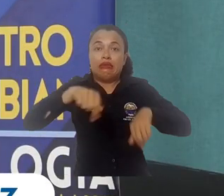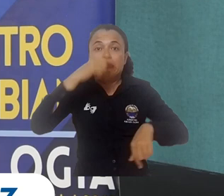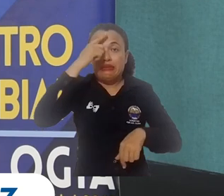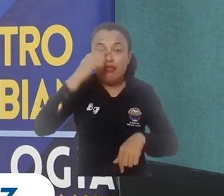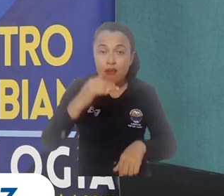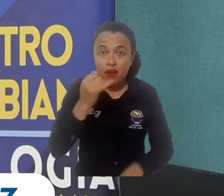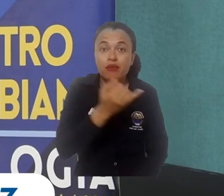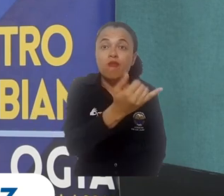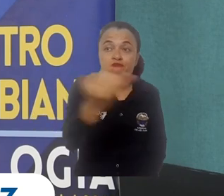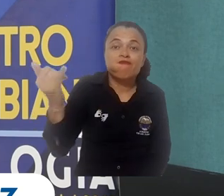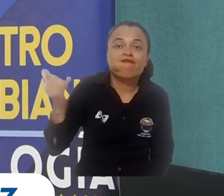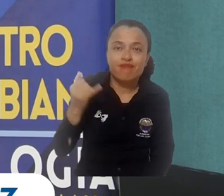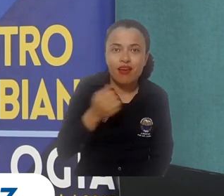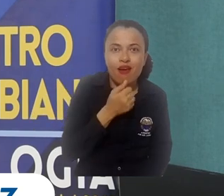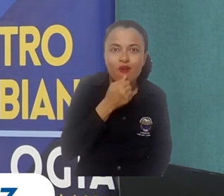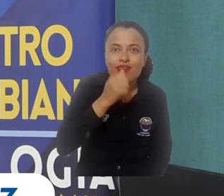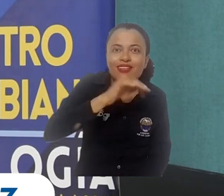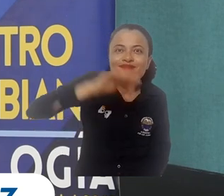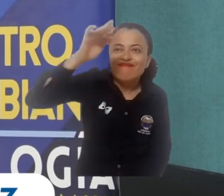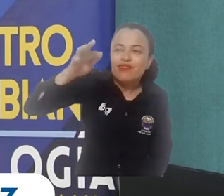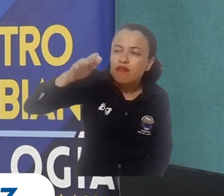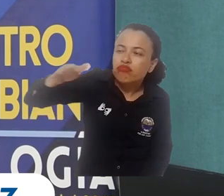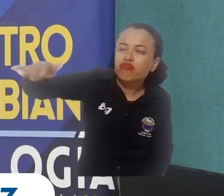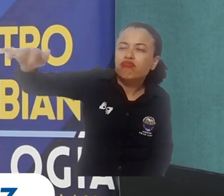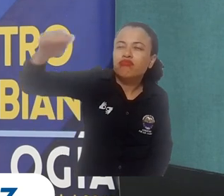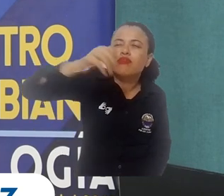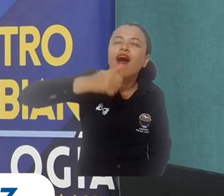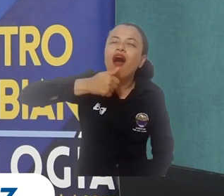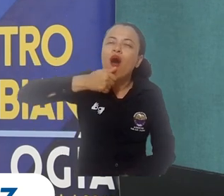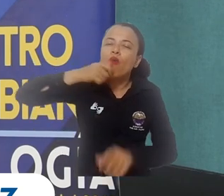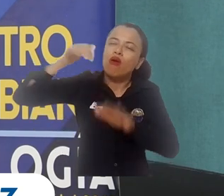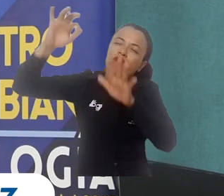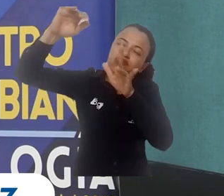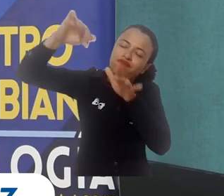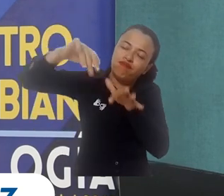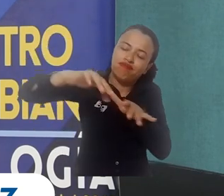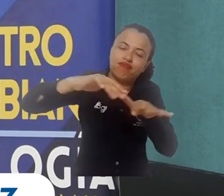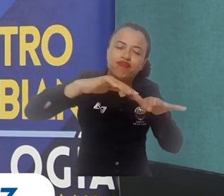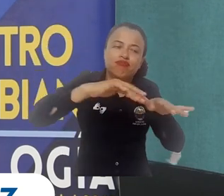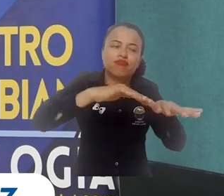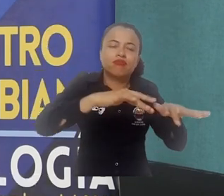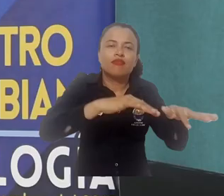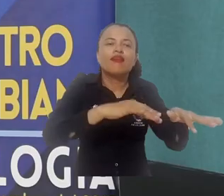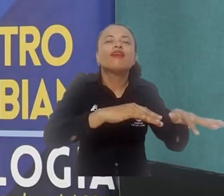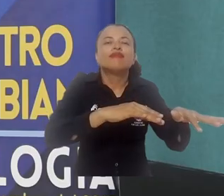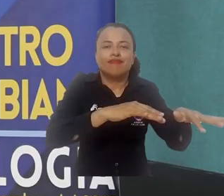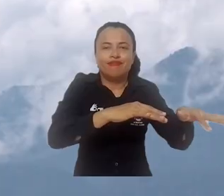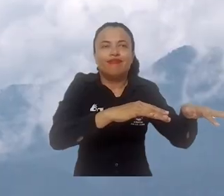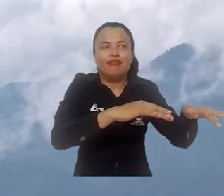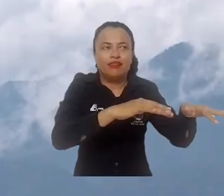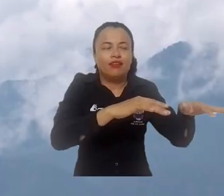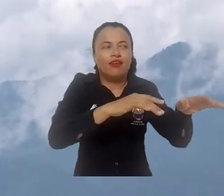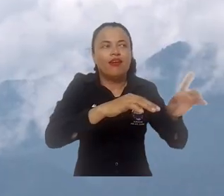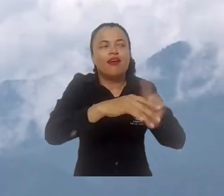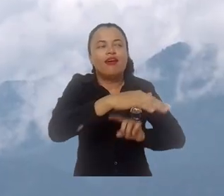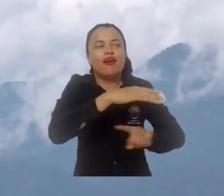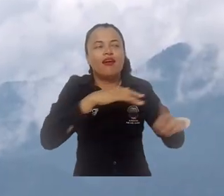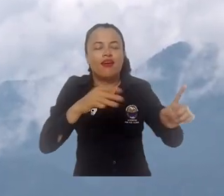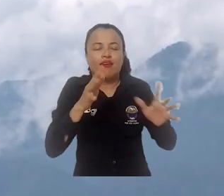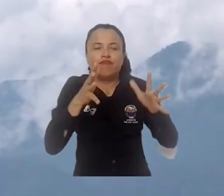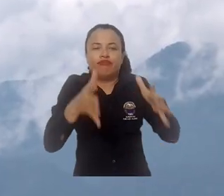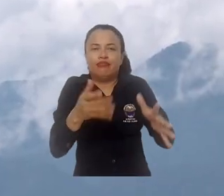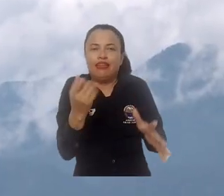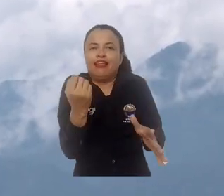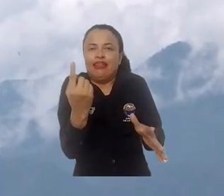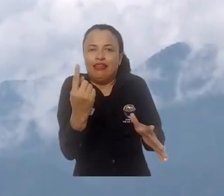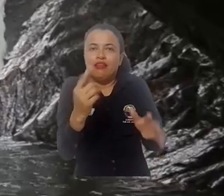agua. Santa Marta lo recopila y ese contexto de agua realmente desde su parte alta, desde la Sierra